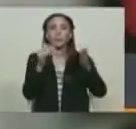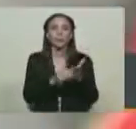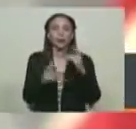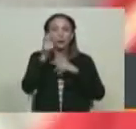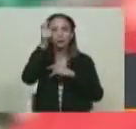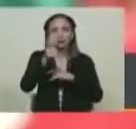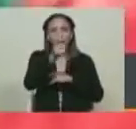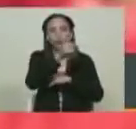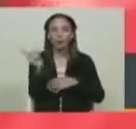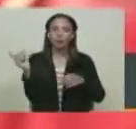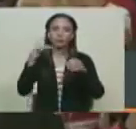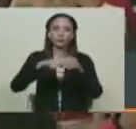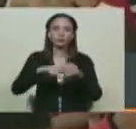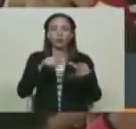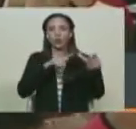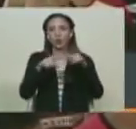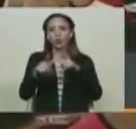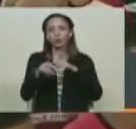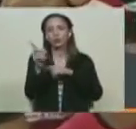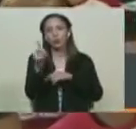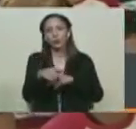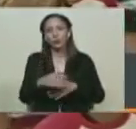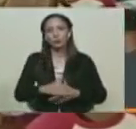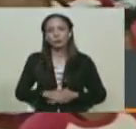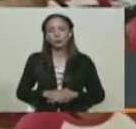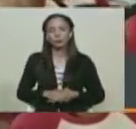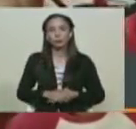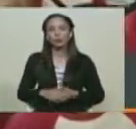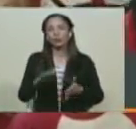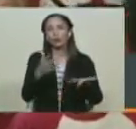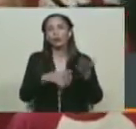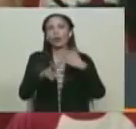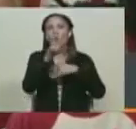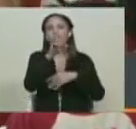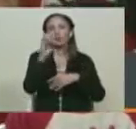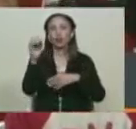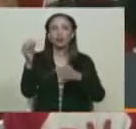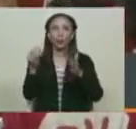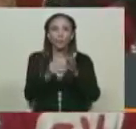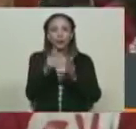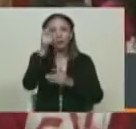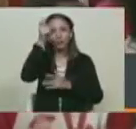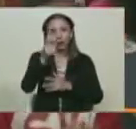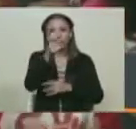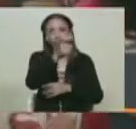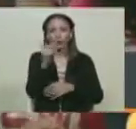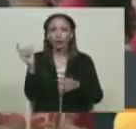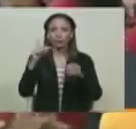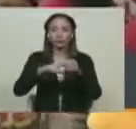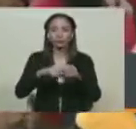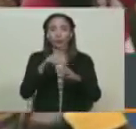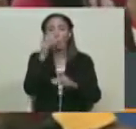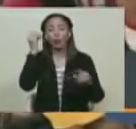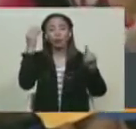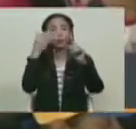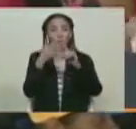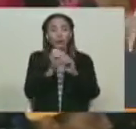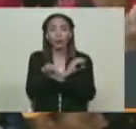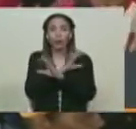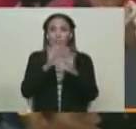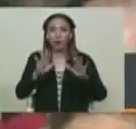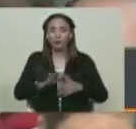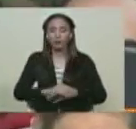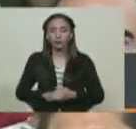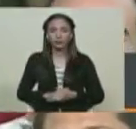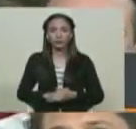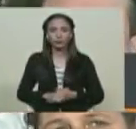146.064 brigadistas y vamos rumbo a los 200.000 brigadistas. Tenemos que cumplir la meta, María